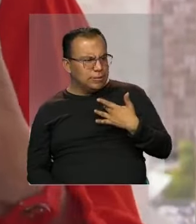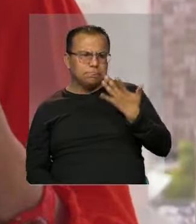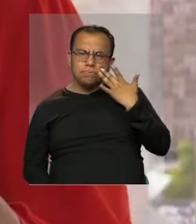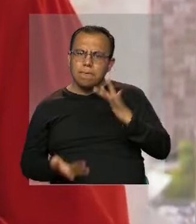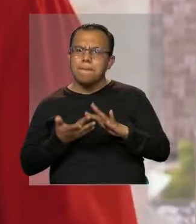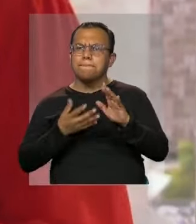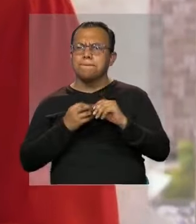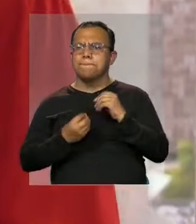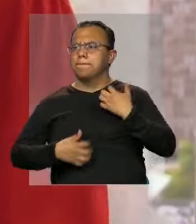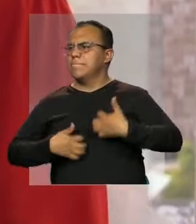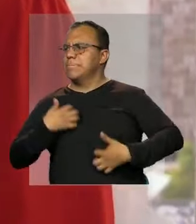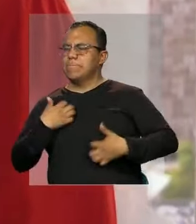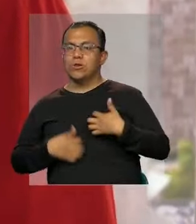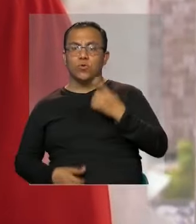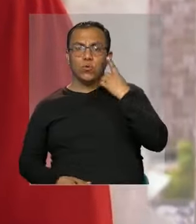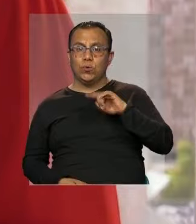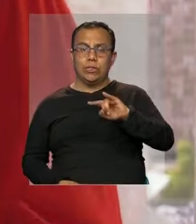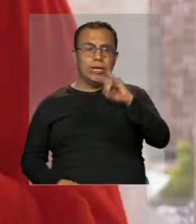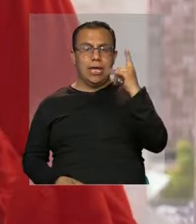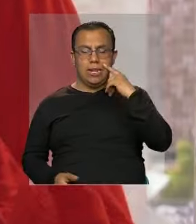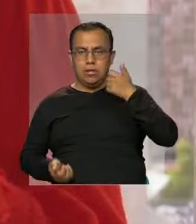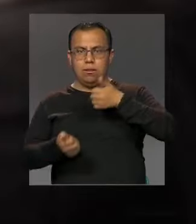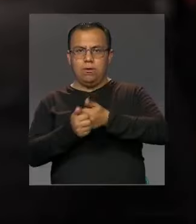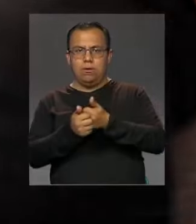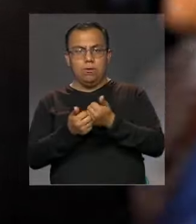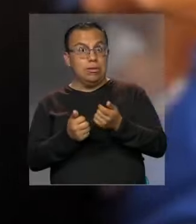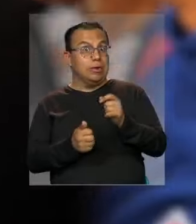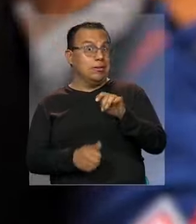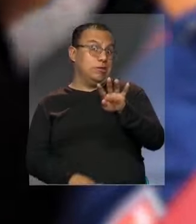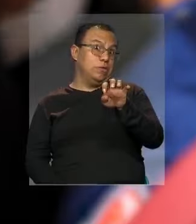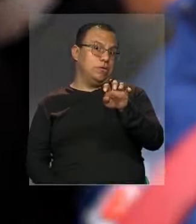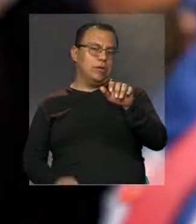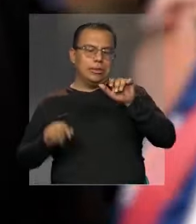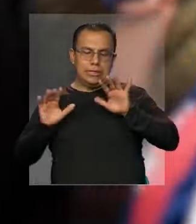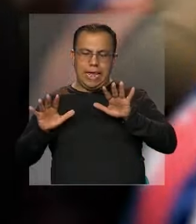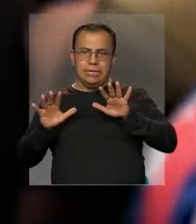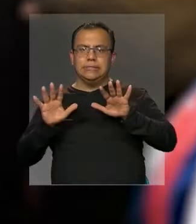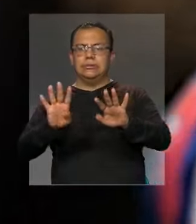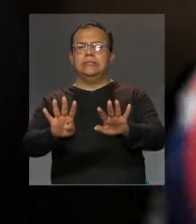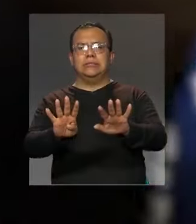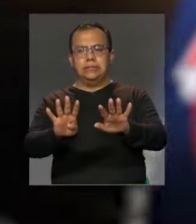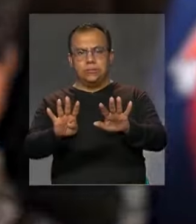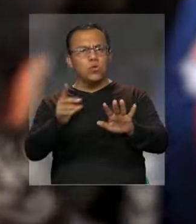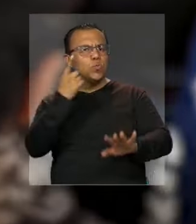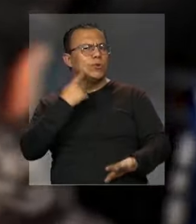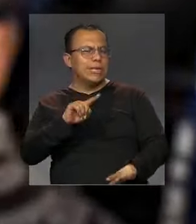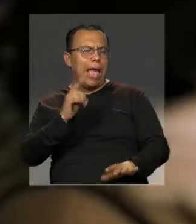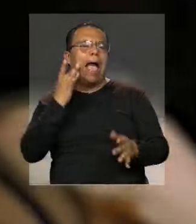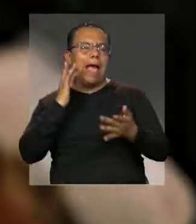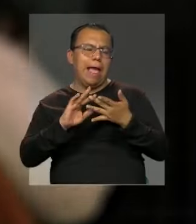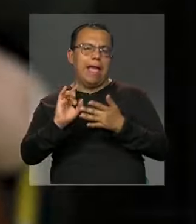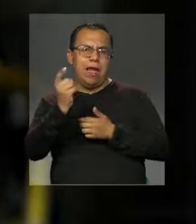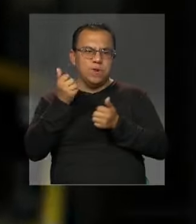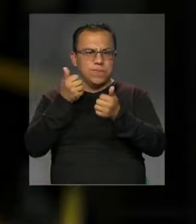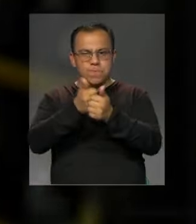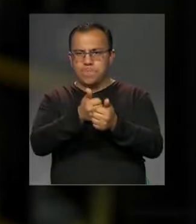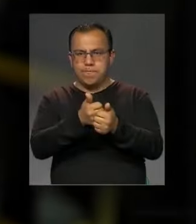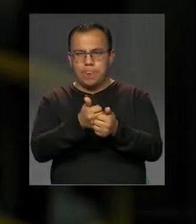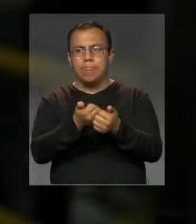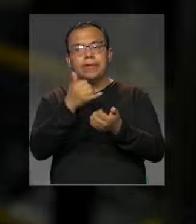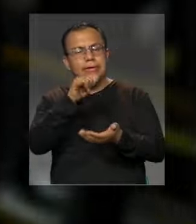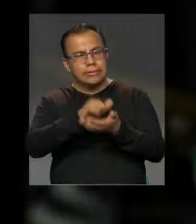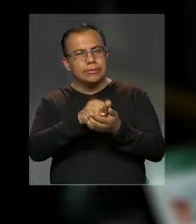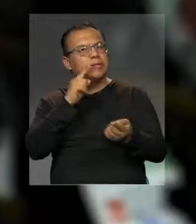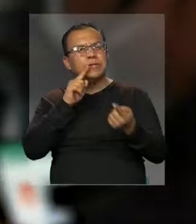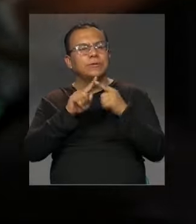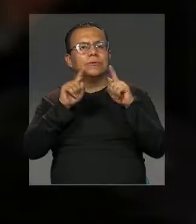tienen el miedo de que algún día alguien las acose. Casi 9 de cada 10 manifestaron que algún día en su vida alguien las ha acosado. Y esto